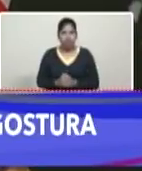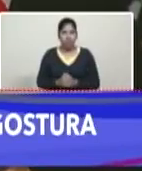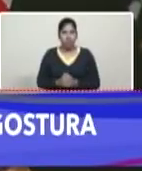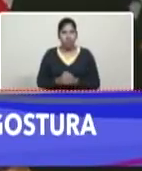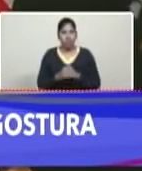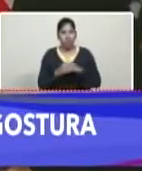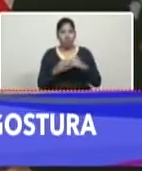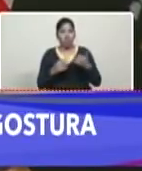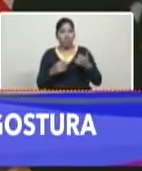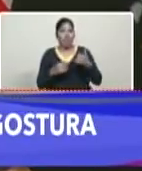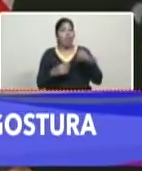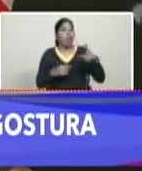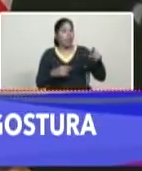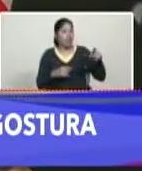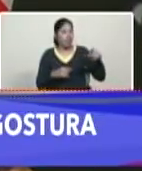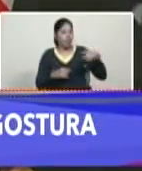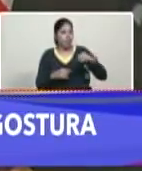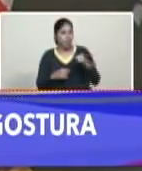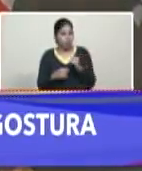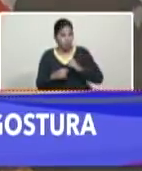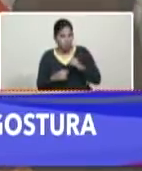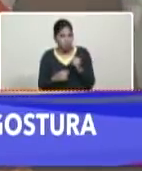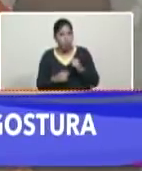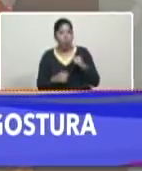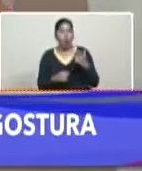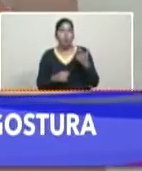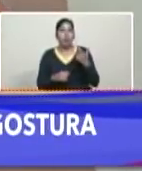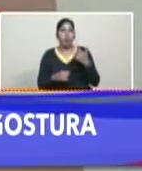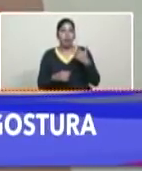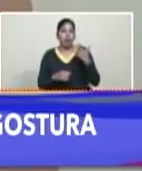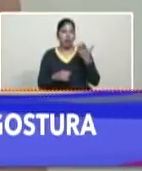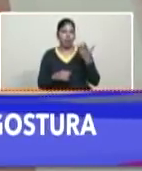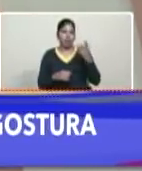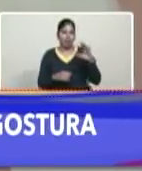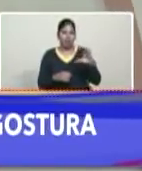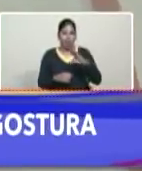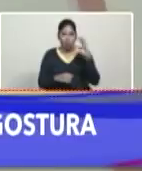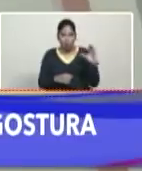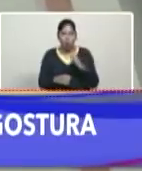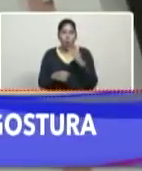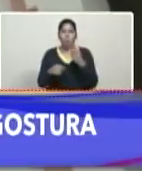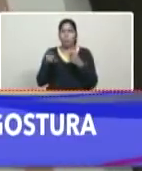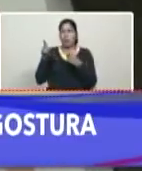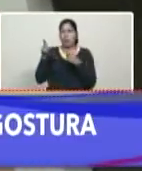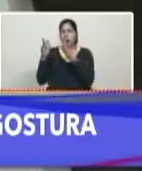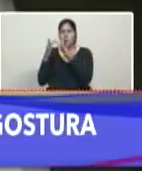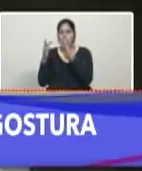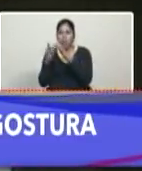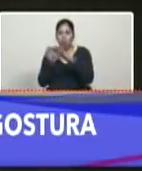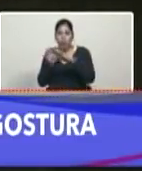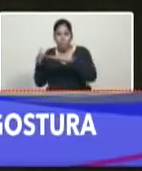neogranadino, de Cartagena, Barranquilla, Santa Marta, de Jamaica,